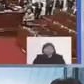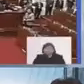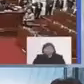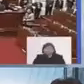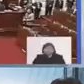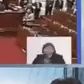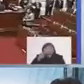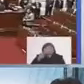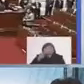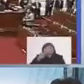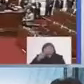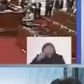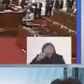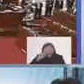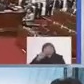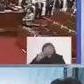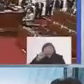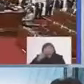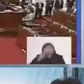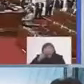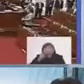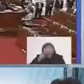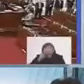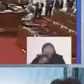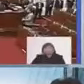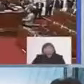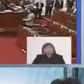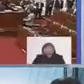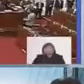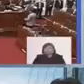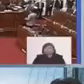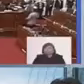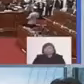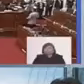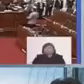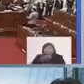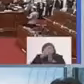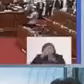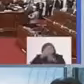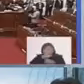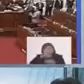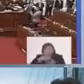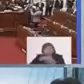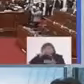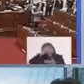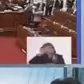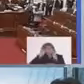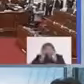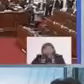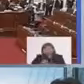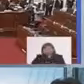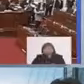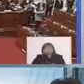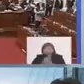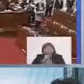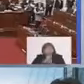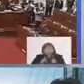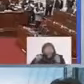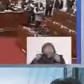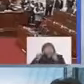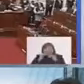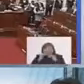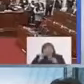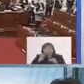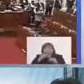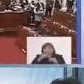saca de encima a sus gobiernos. Eso es Perú. Ahora, la región también tiembla, Paulino. Estamos en una región que